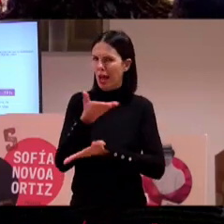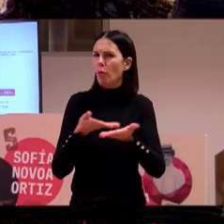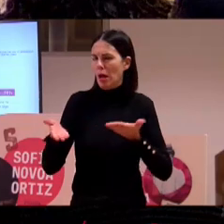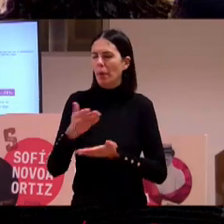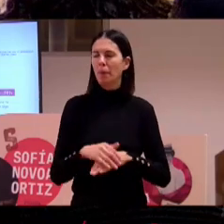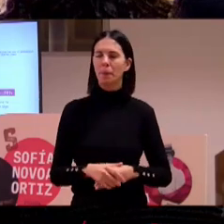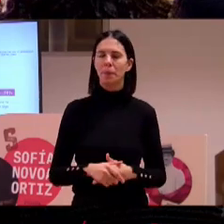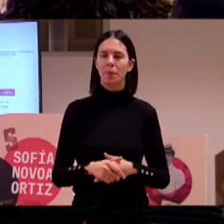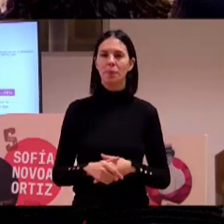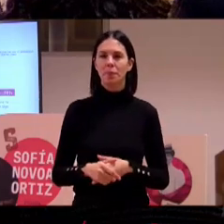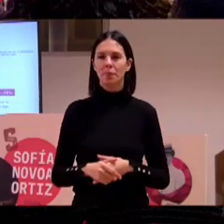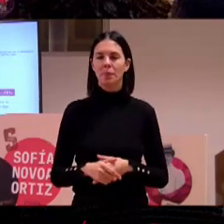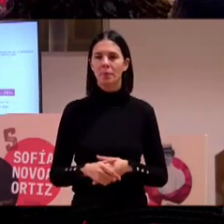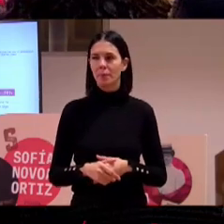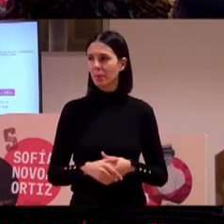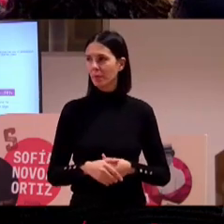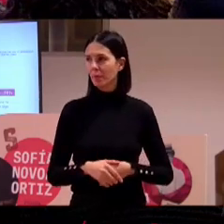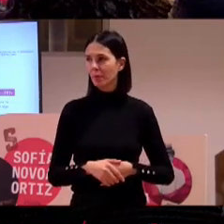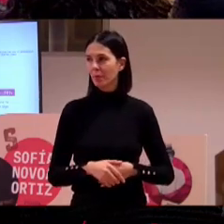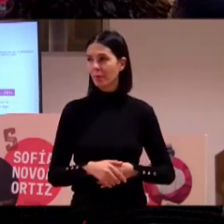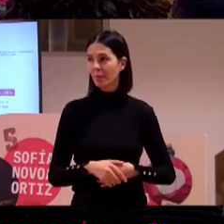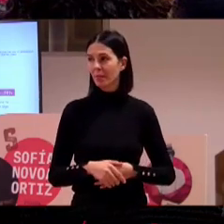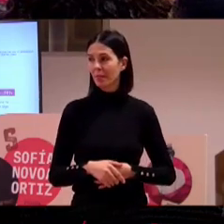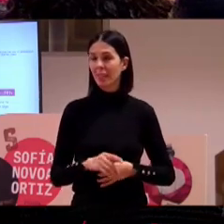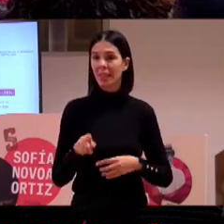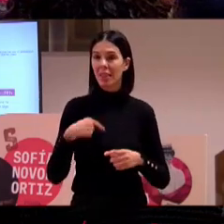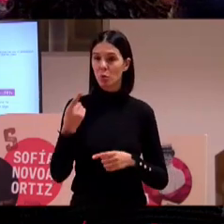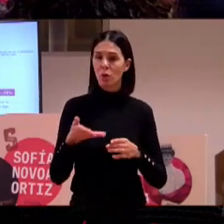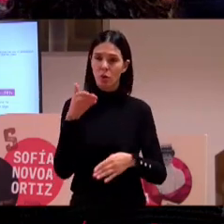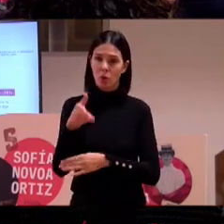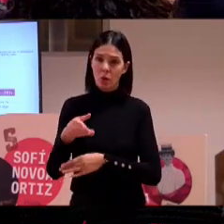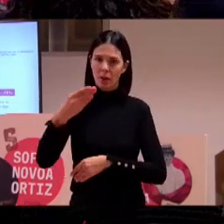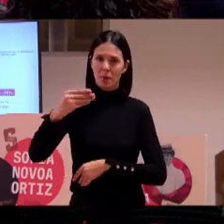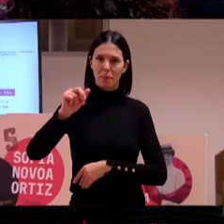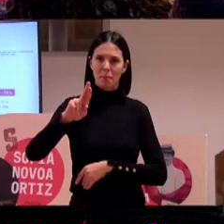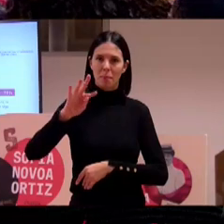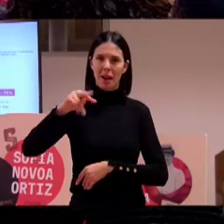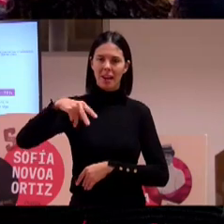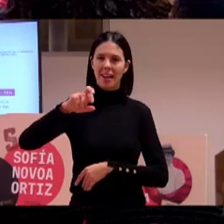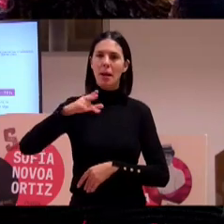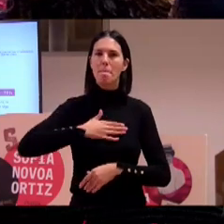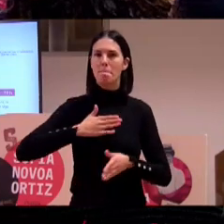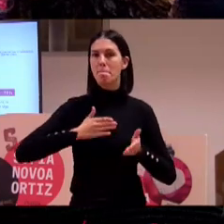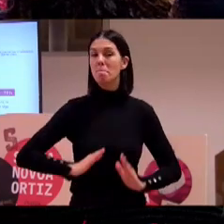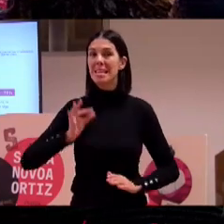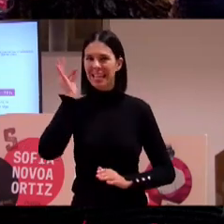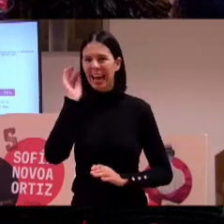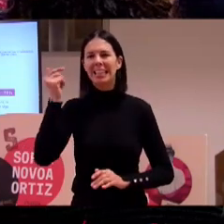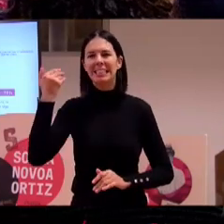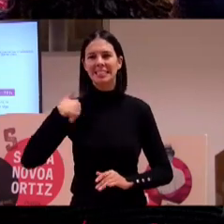Y entonces, la que después fue a Barnard fue mi hija. Y ya se habían